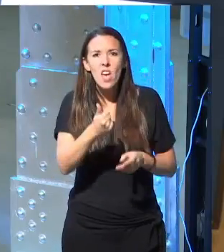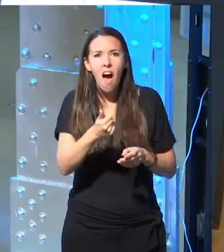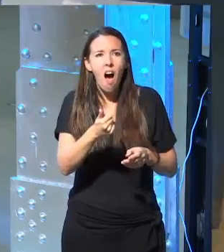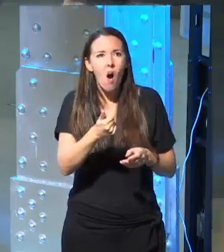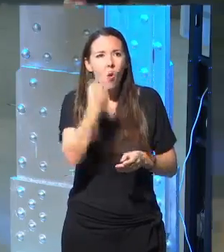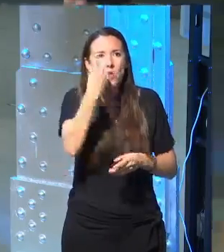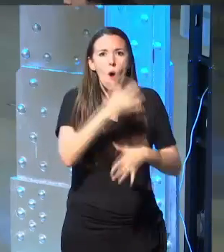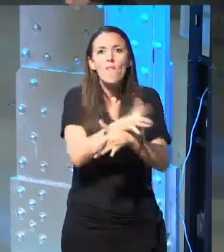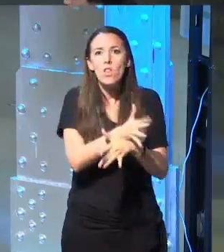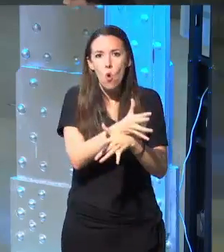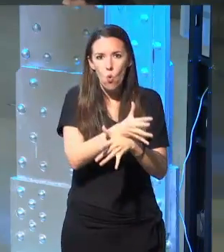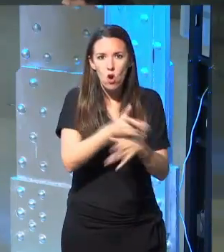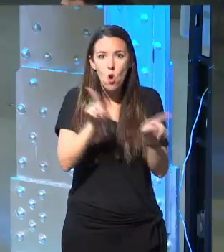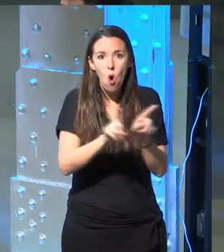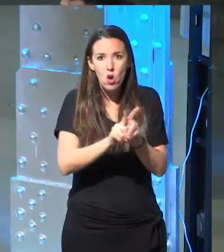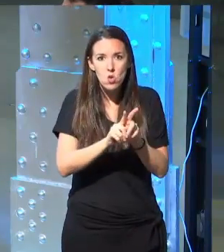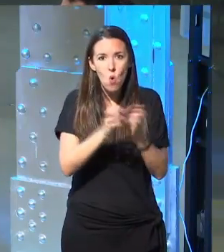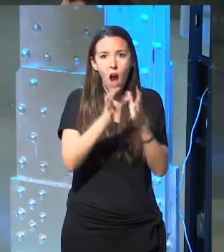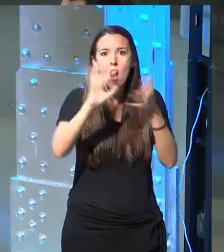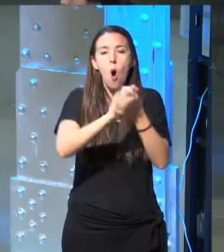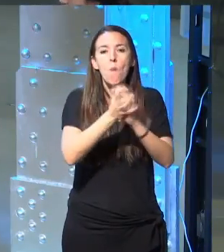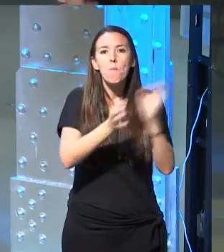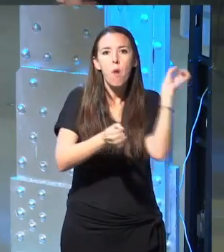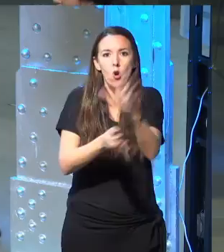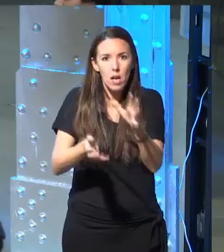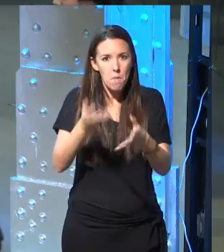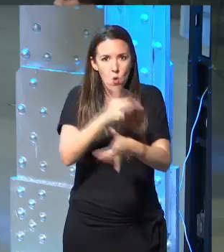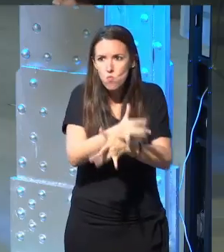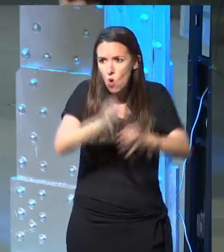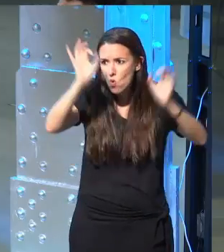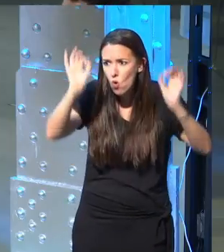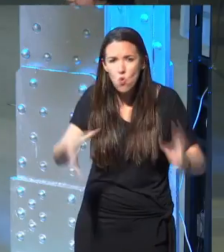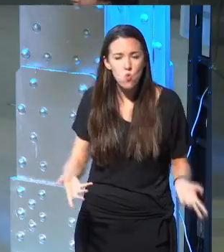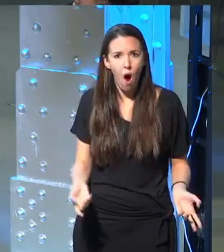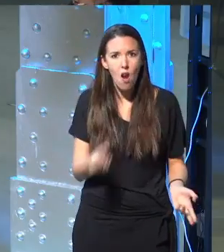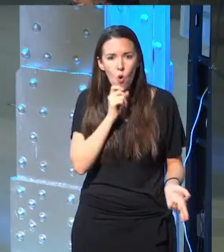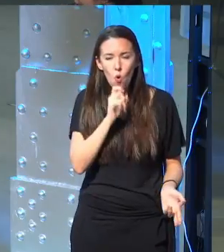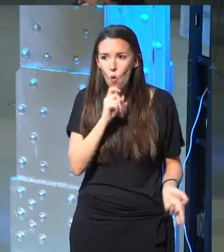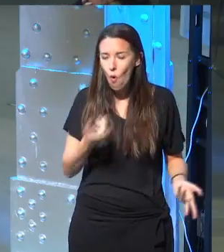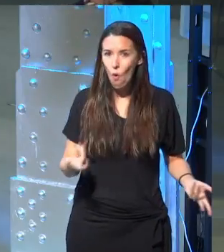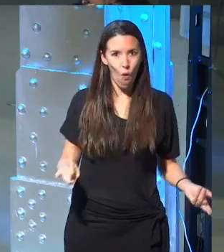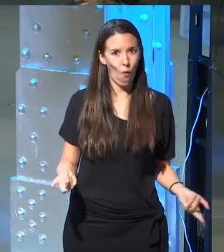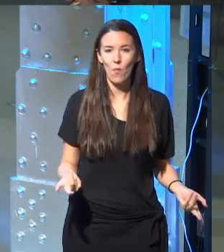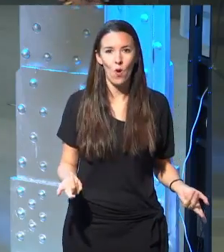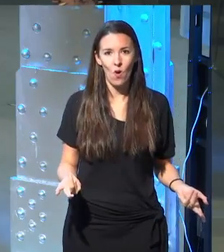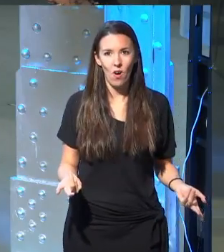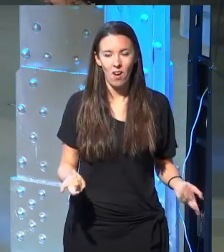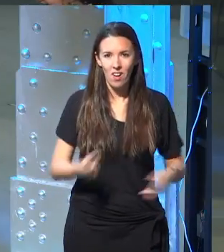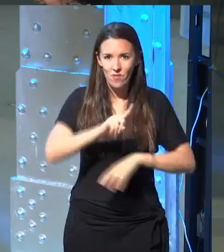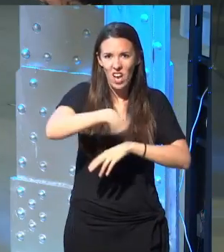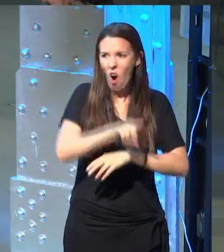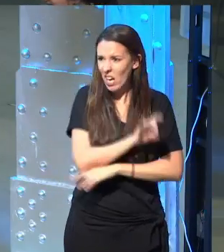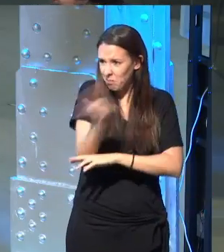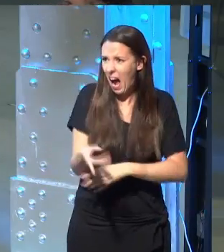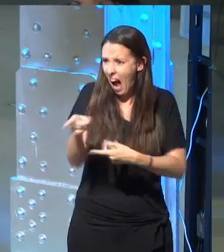videojuego, sí. En plan rollo Pokémon, hizo un videojuego de Manuel Bartual y yo, la gente tiene muchísimo tiempo. Le han echado más horas que